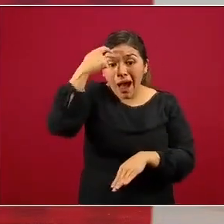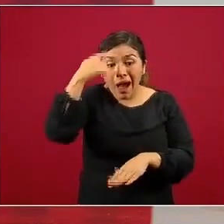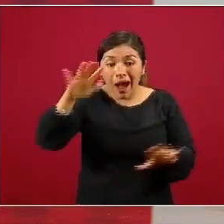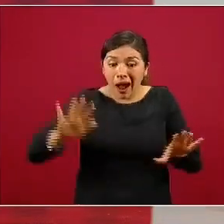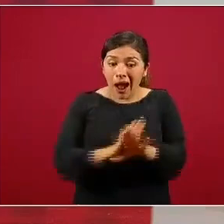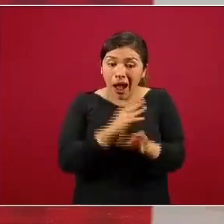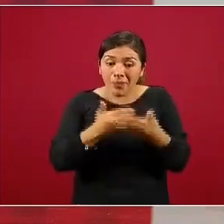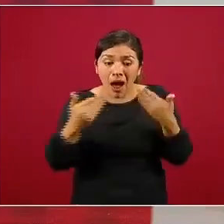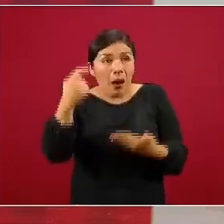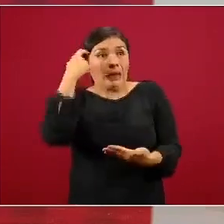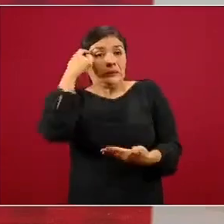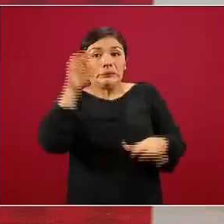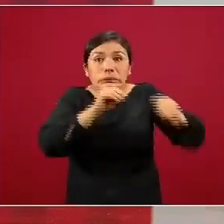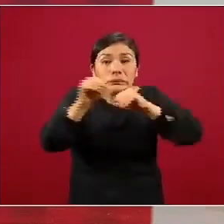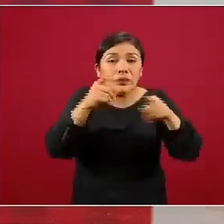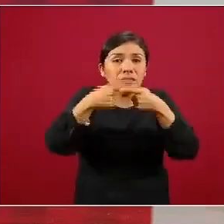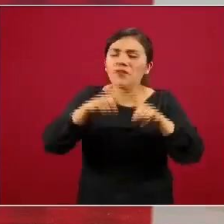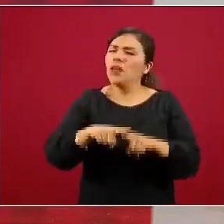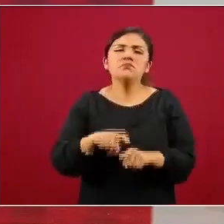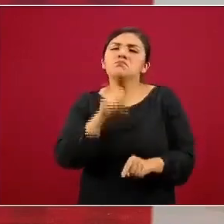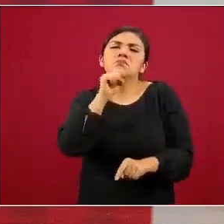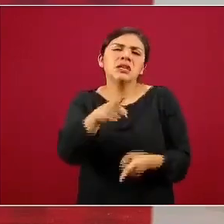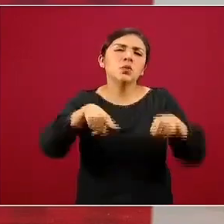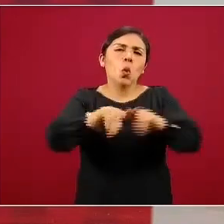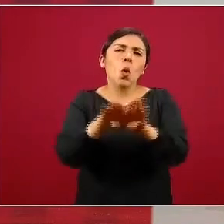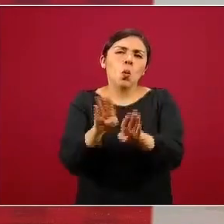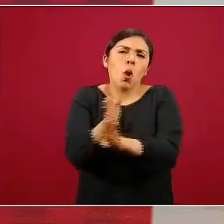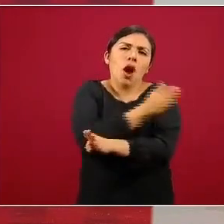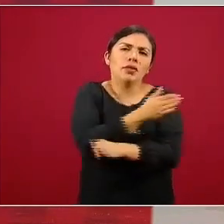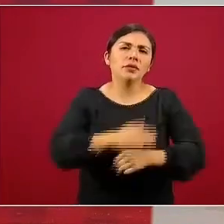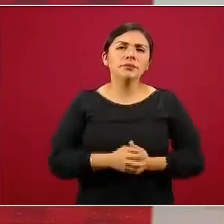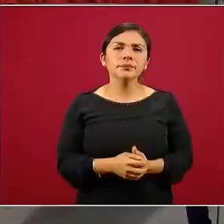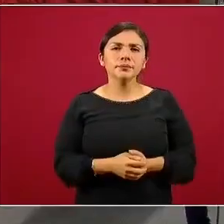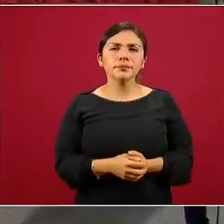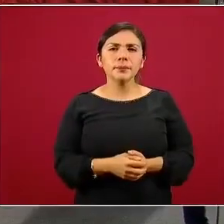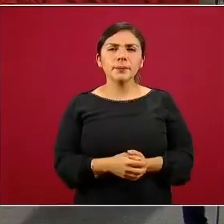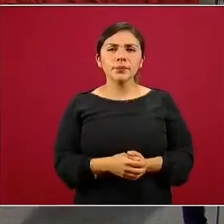la perspectiva que hemos venido comentando respecto a México.